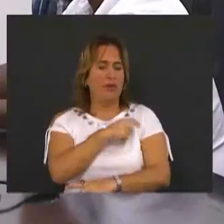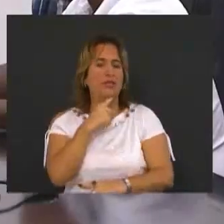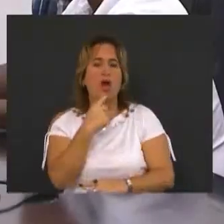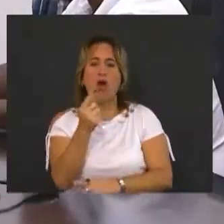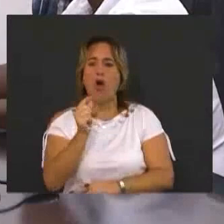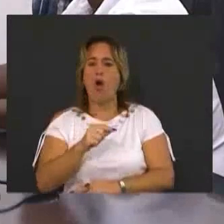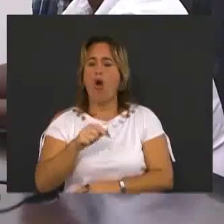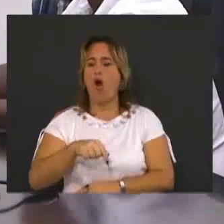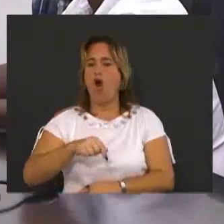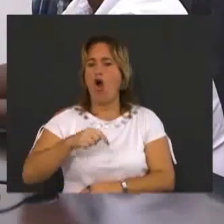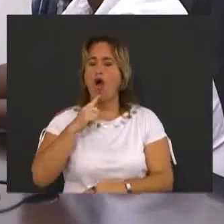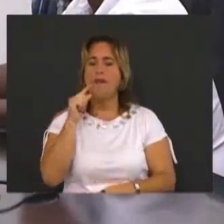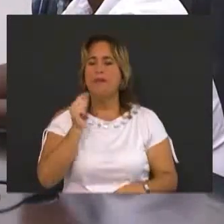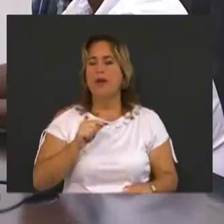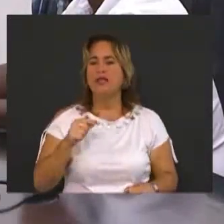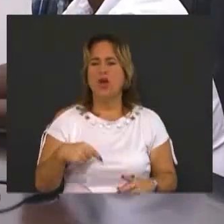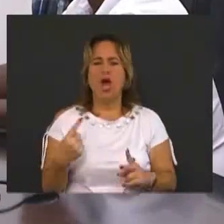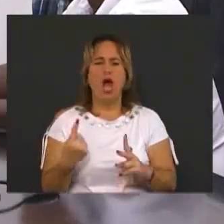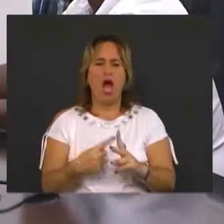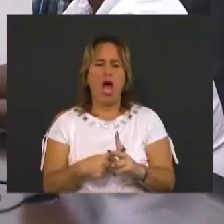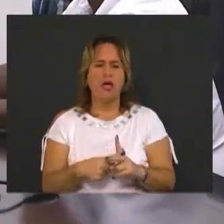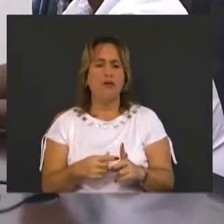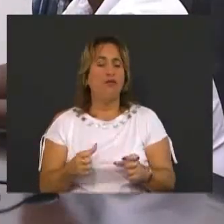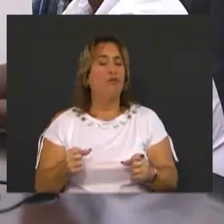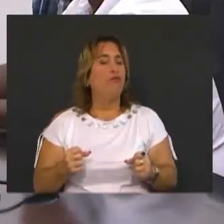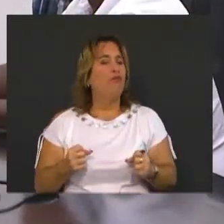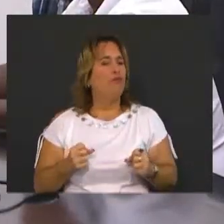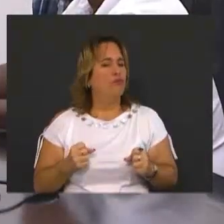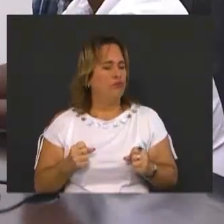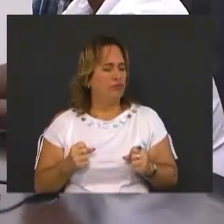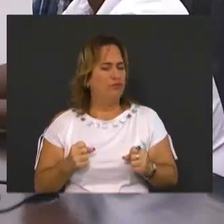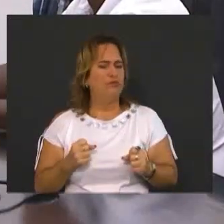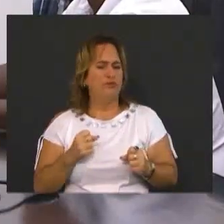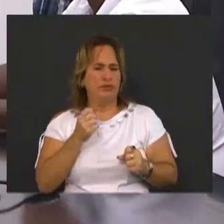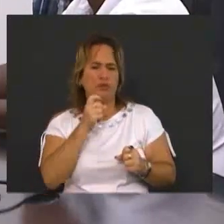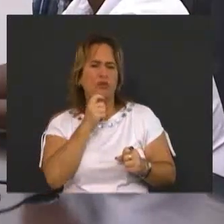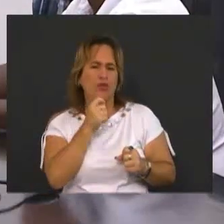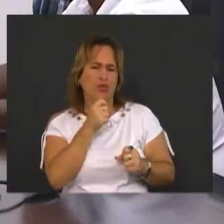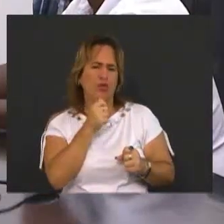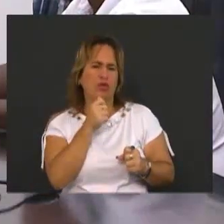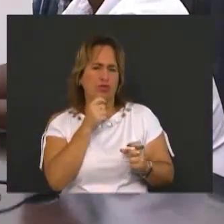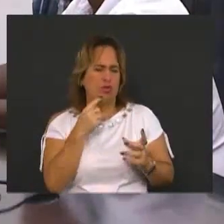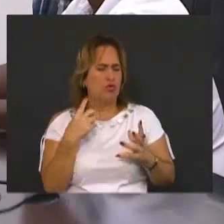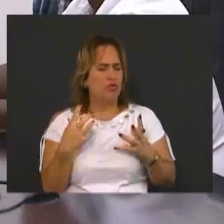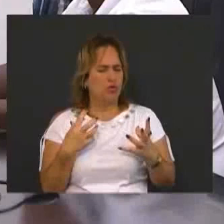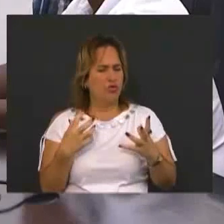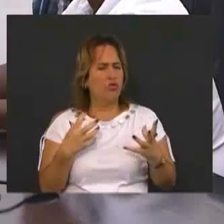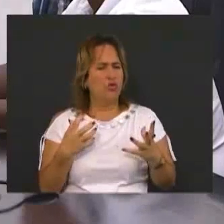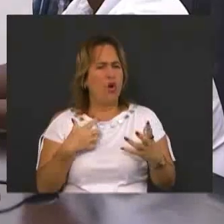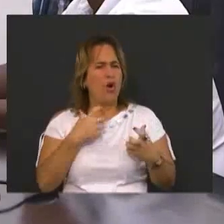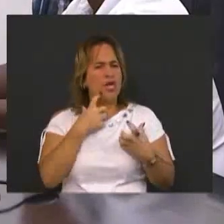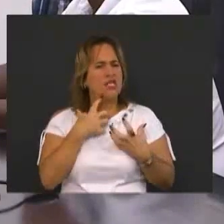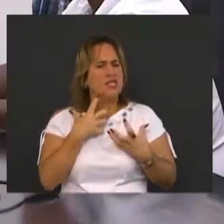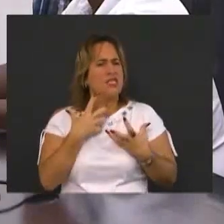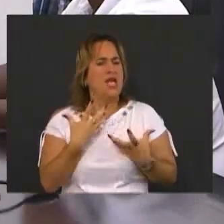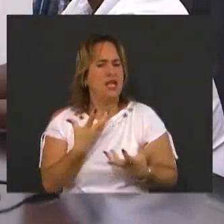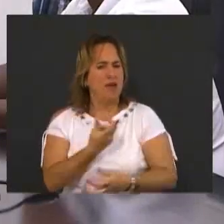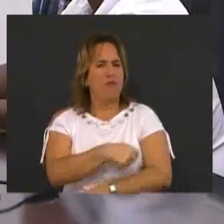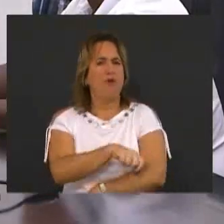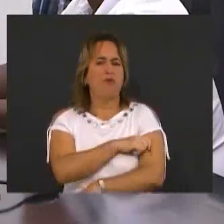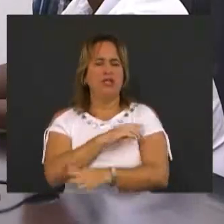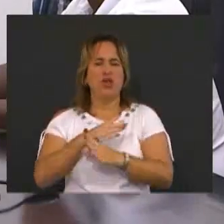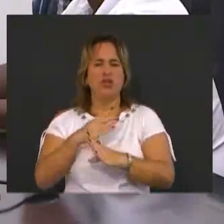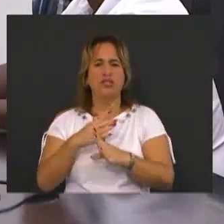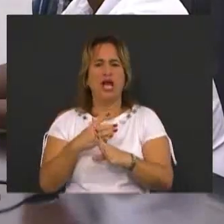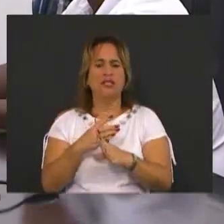de comunicación de nuestro territorio. El segundo vendría siendo la integración del trabajo con las instituciones políticas